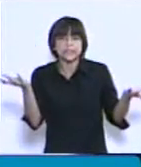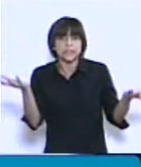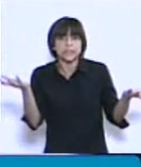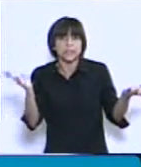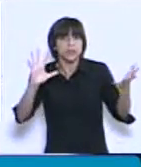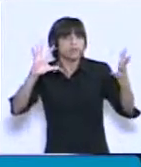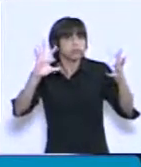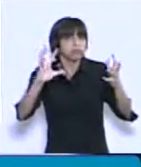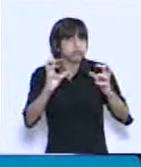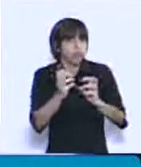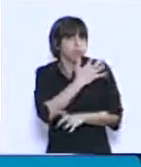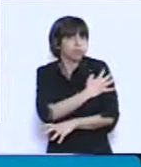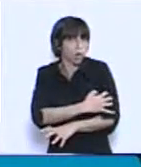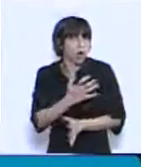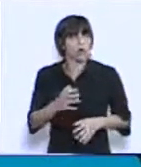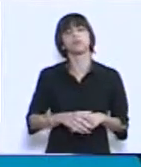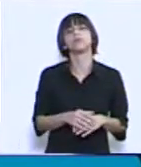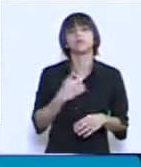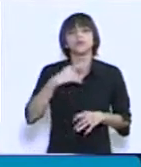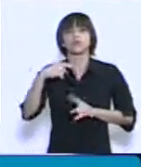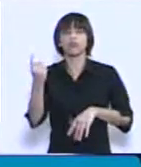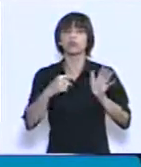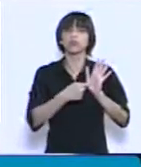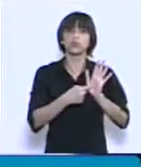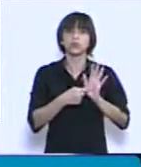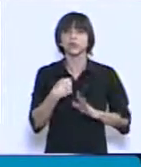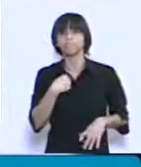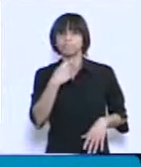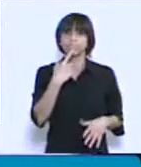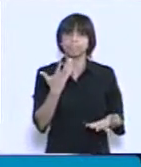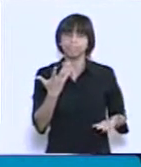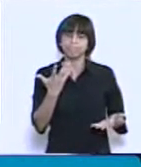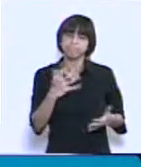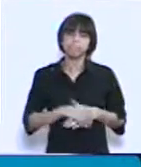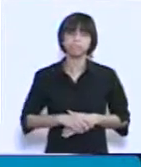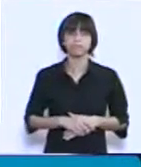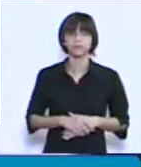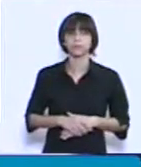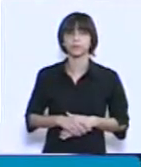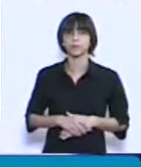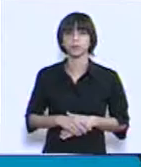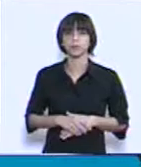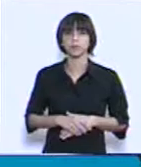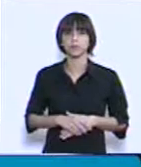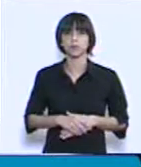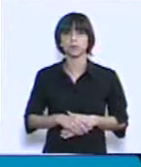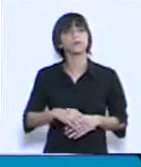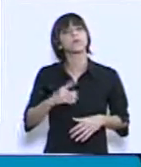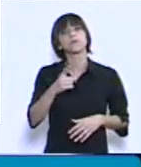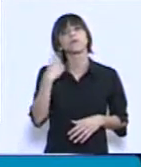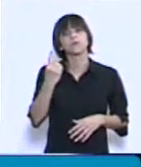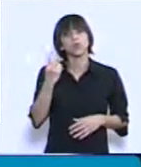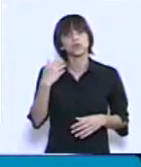resulta bastante incomprensible. Mire, están excluidos